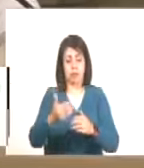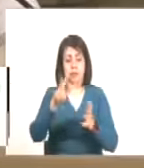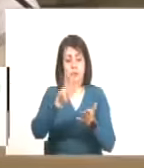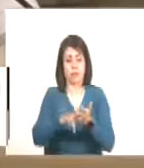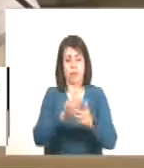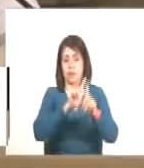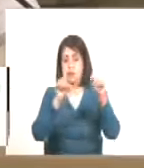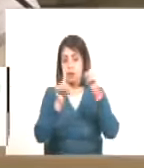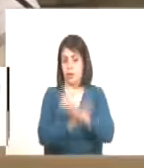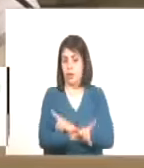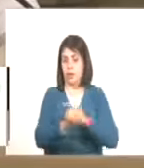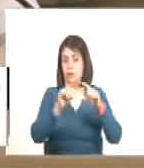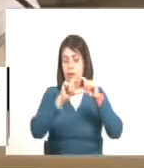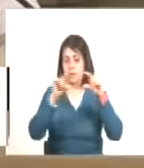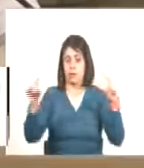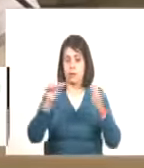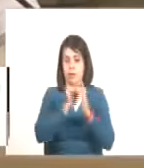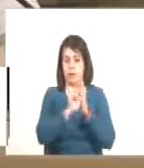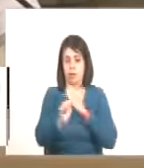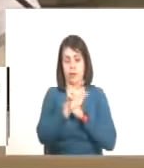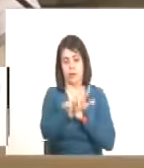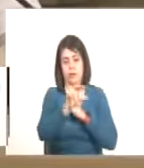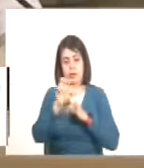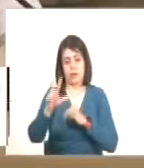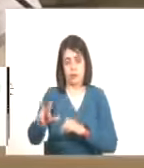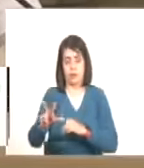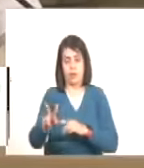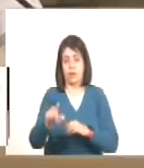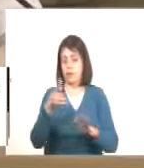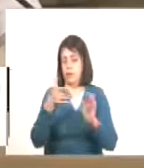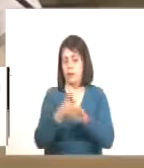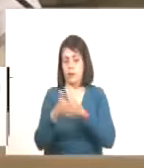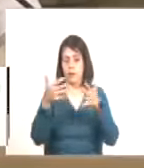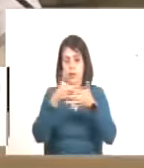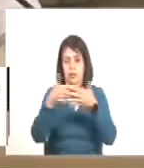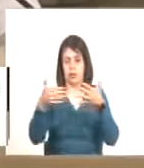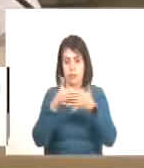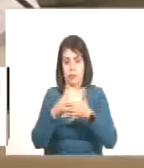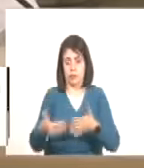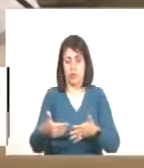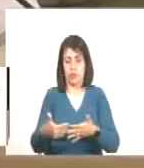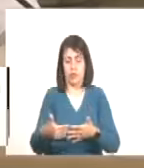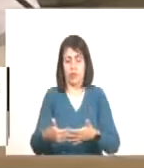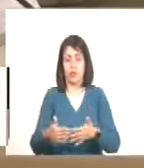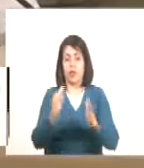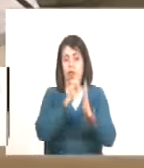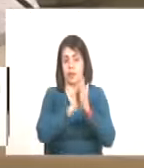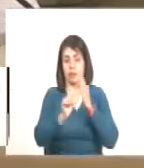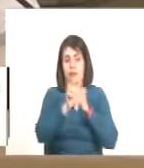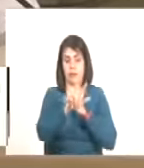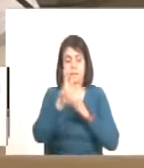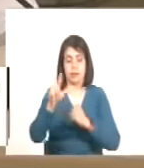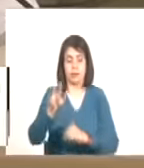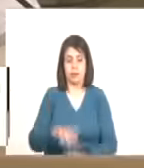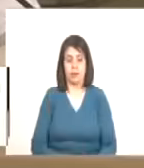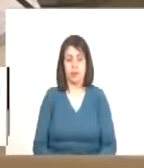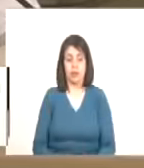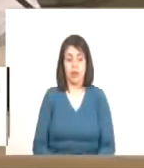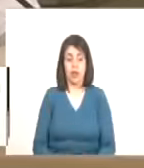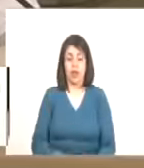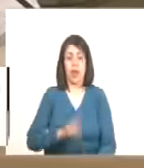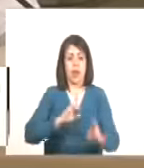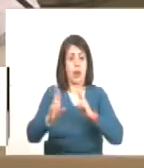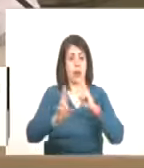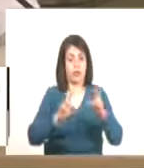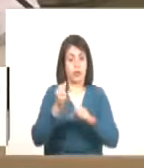con modificación el contenido del artículo 33, el cual queda redactado en los siguientes términos. Artículo 33.